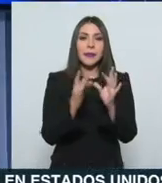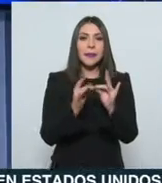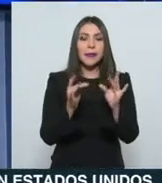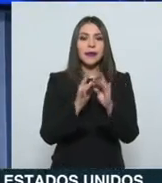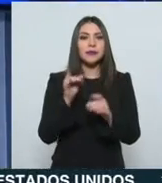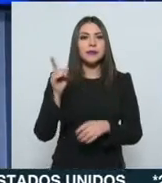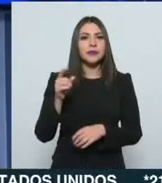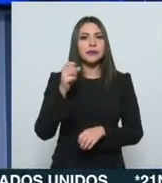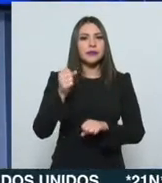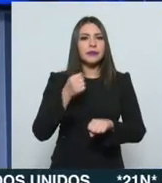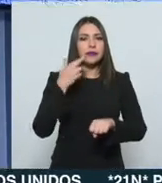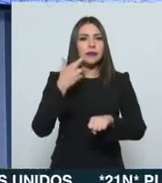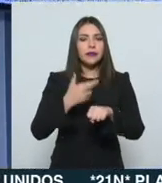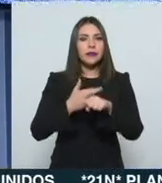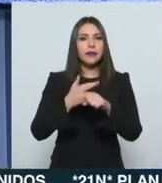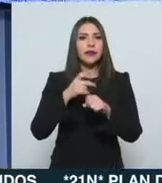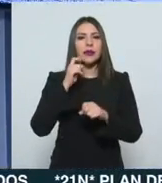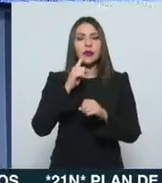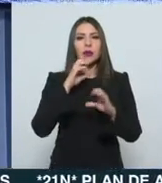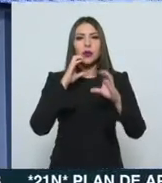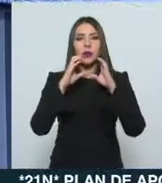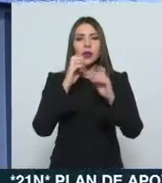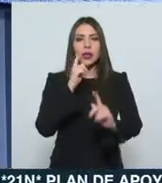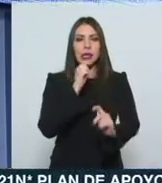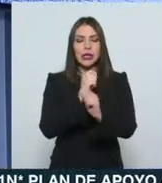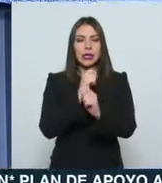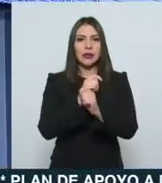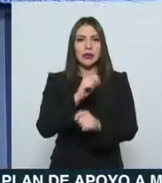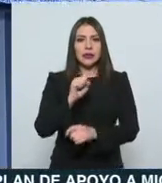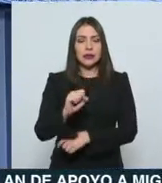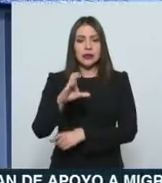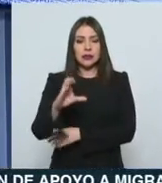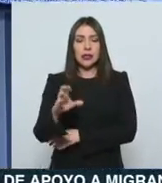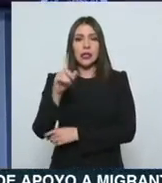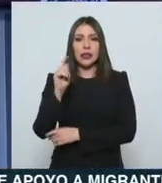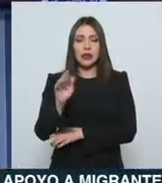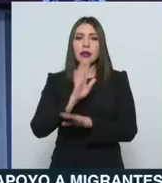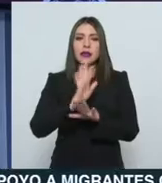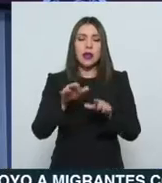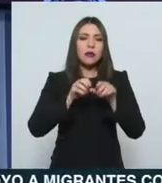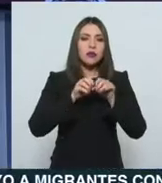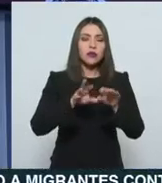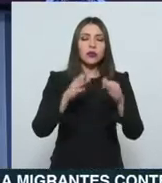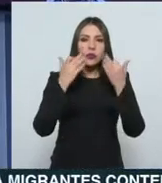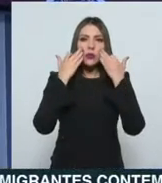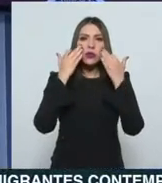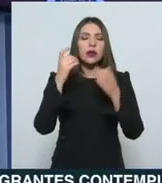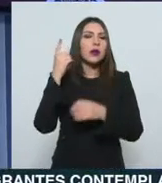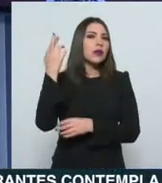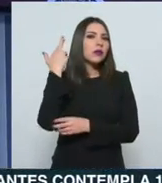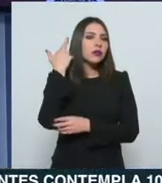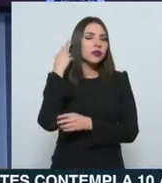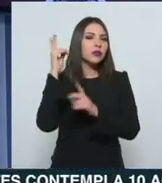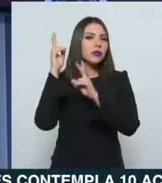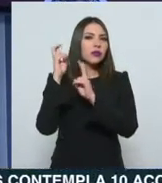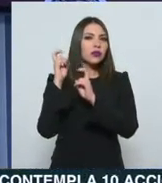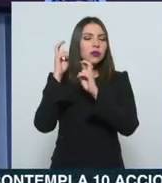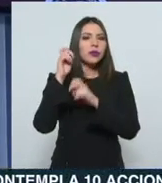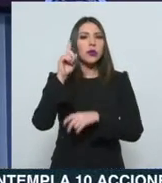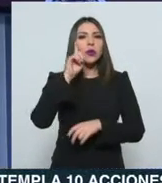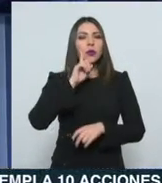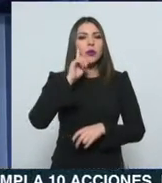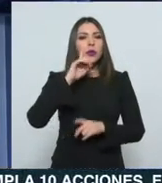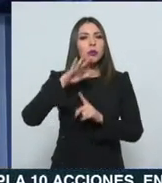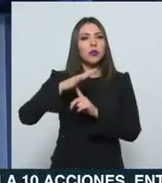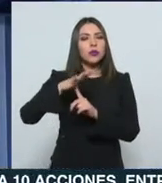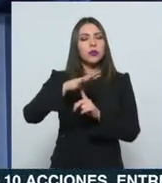La Secretaría de Comunicaciones y Transportes hizo públicos los audios que registró la aeronave en la que murió la gobernadora de Puebla, Marta Erika Alonso,